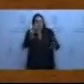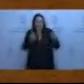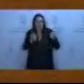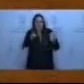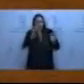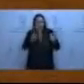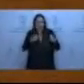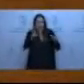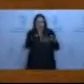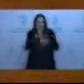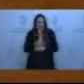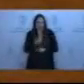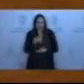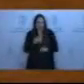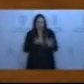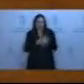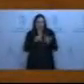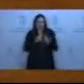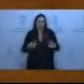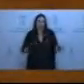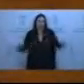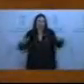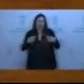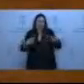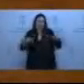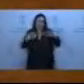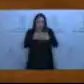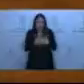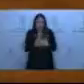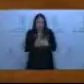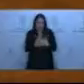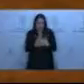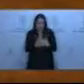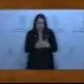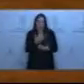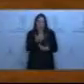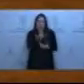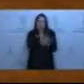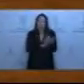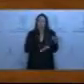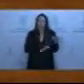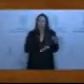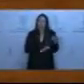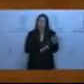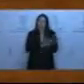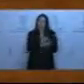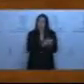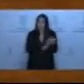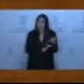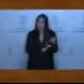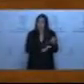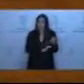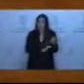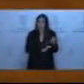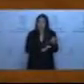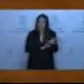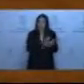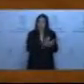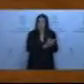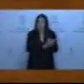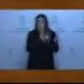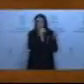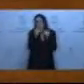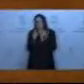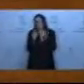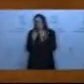supresión, sino fusiones, ¿no? Y además el propio informe, curiosamente luego en su interior, fuera de lo que son las recomendaciones y